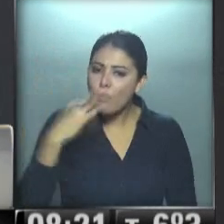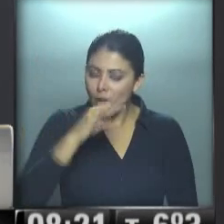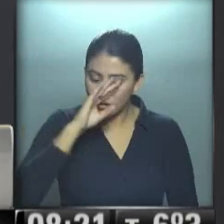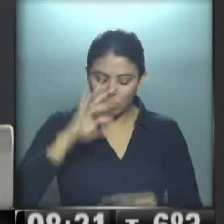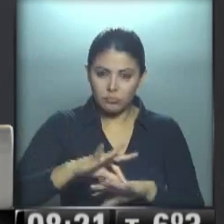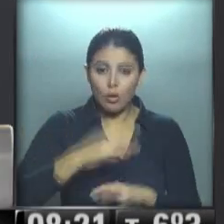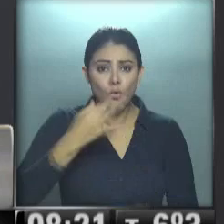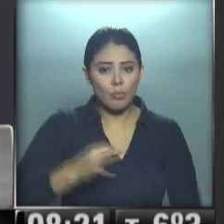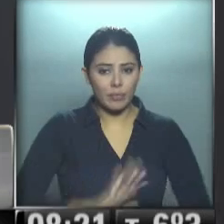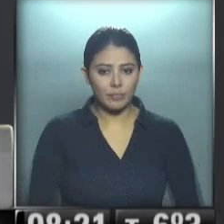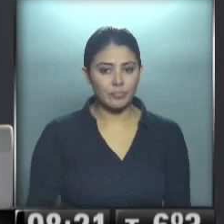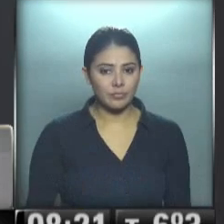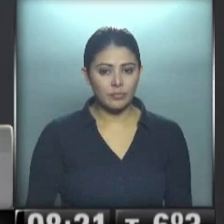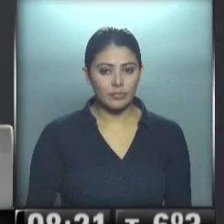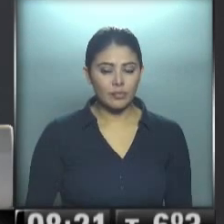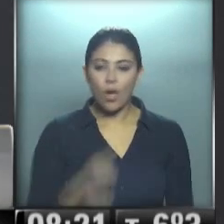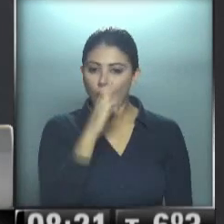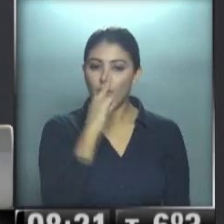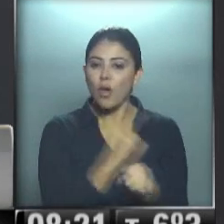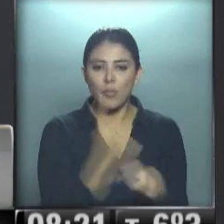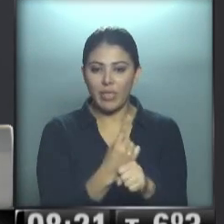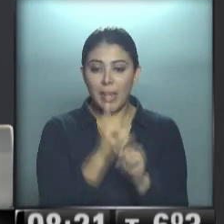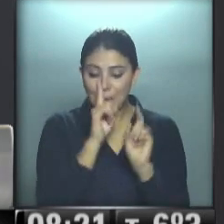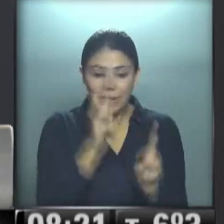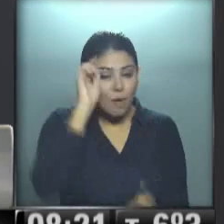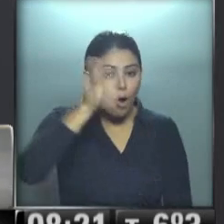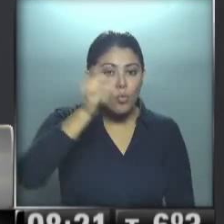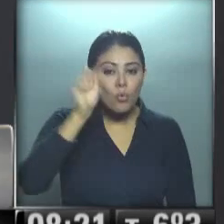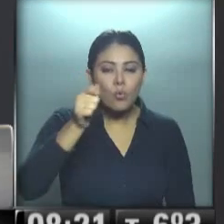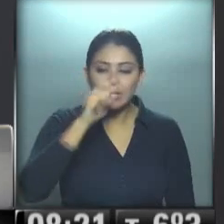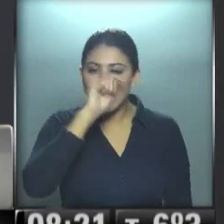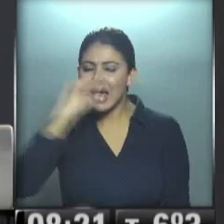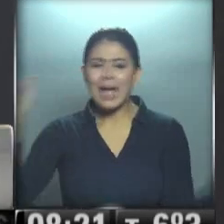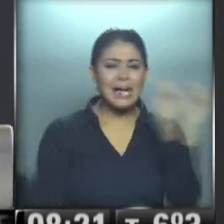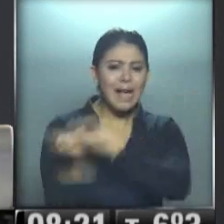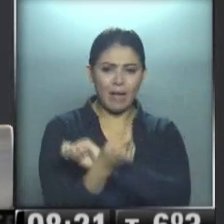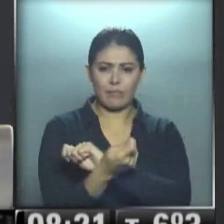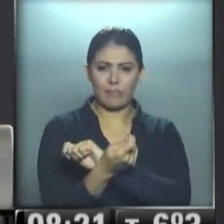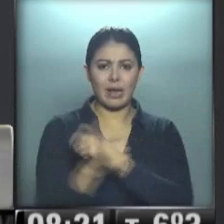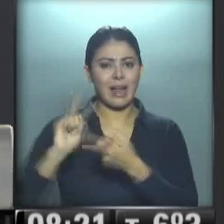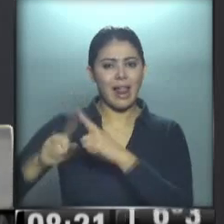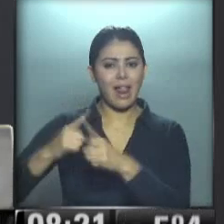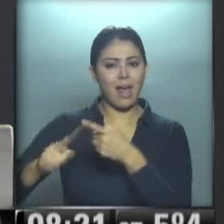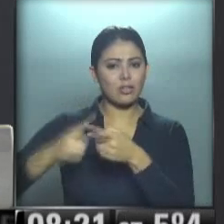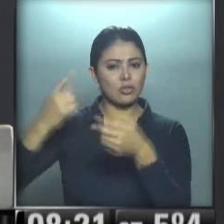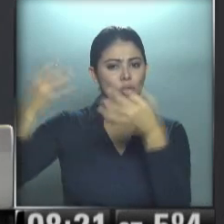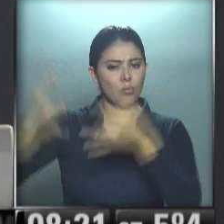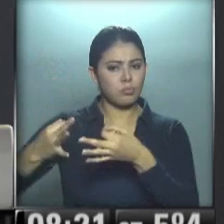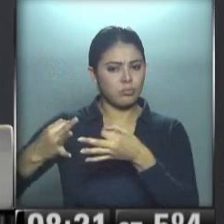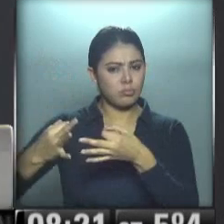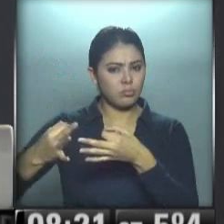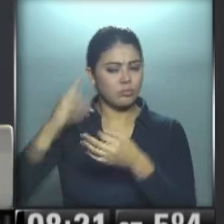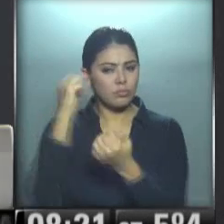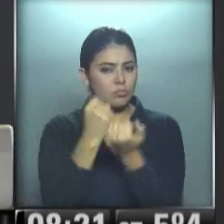cumple y no puede un mismo juez alterar una relación de carácter contractual